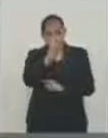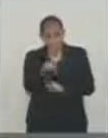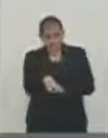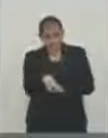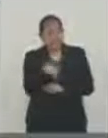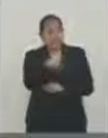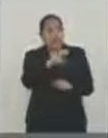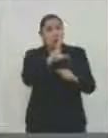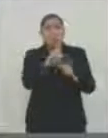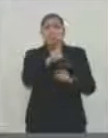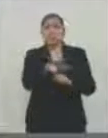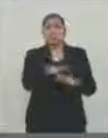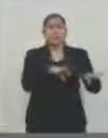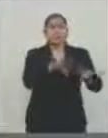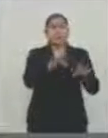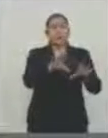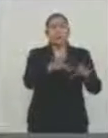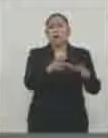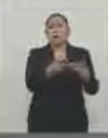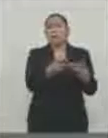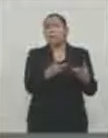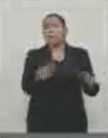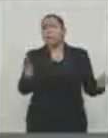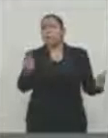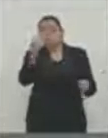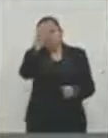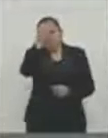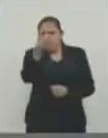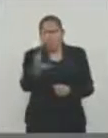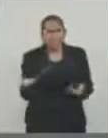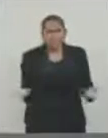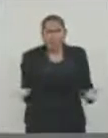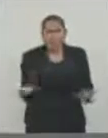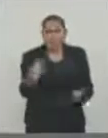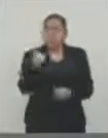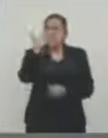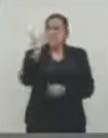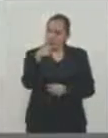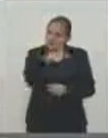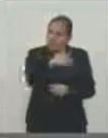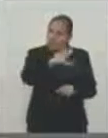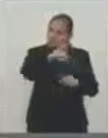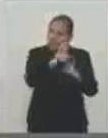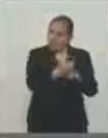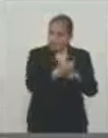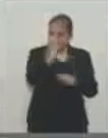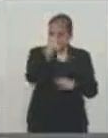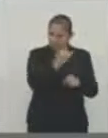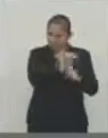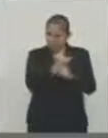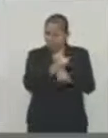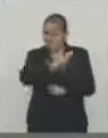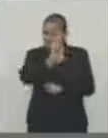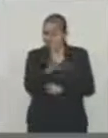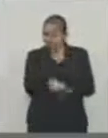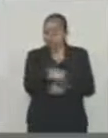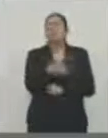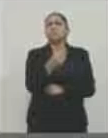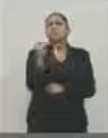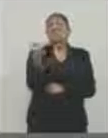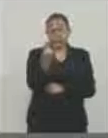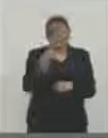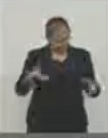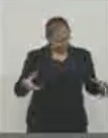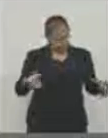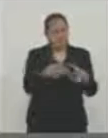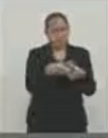dejado en el olvido. Yo pido que se reactive esa Comisión de la Verdad que está creada y